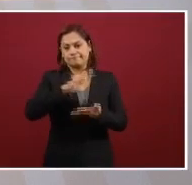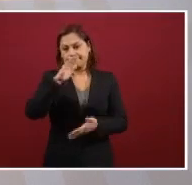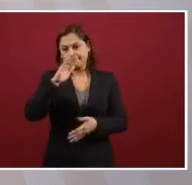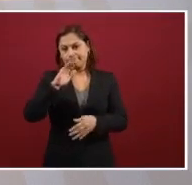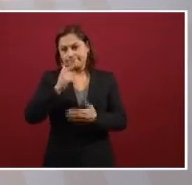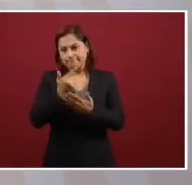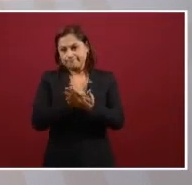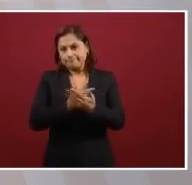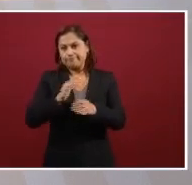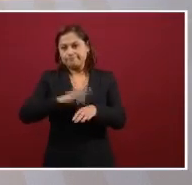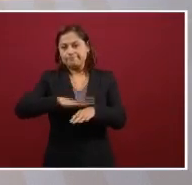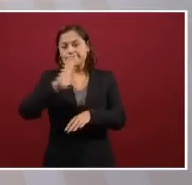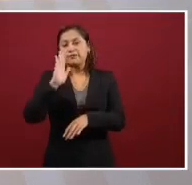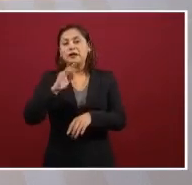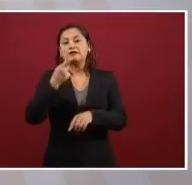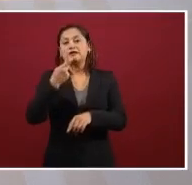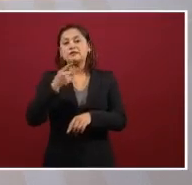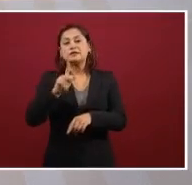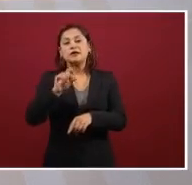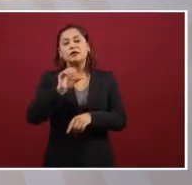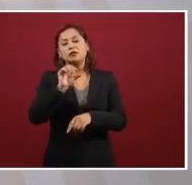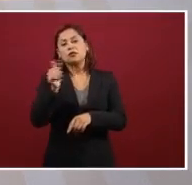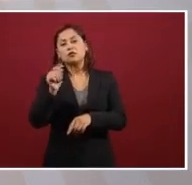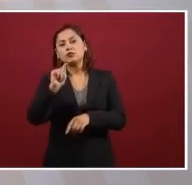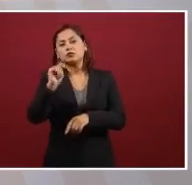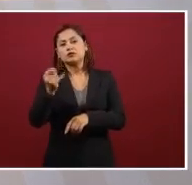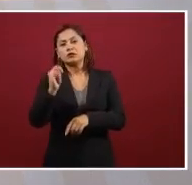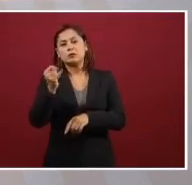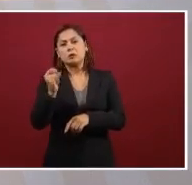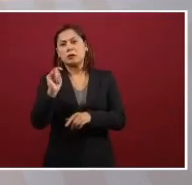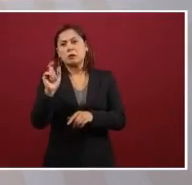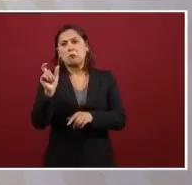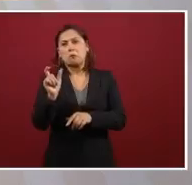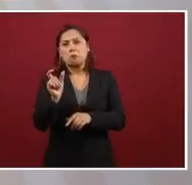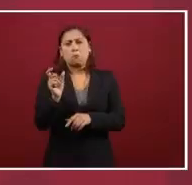Pero si te vas a Tijuana, ya es, no llegan a 30 al día.